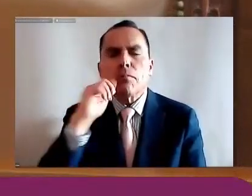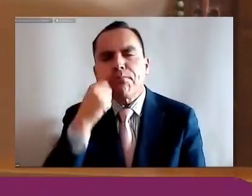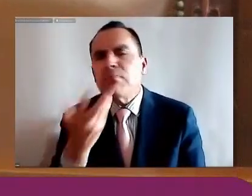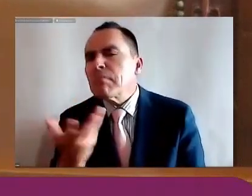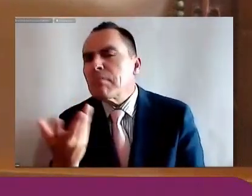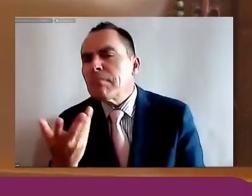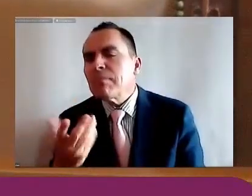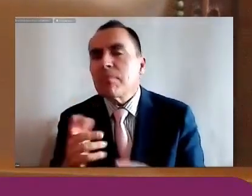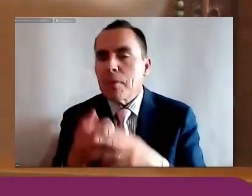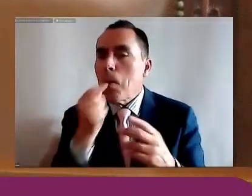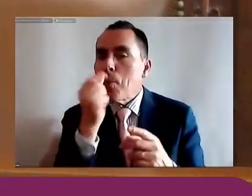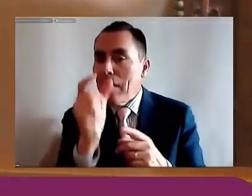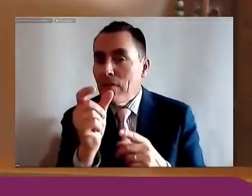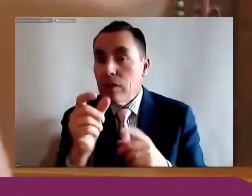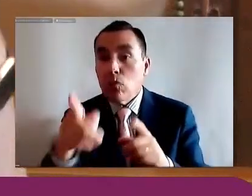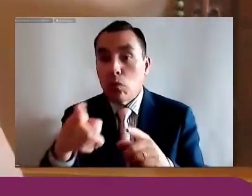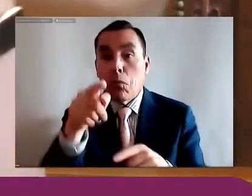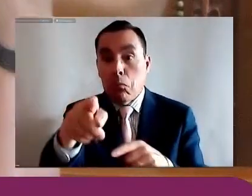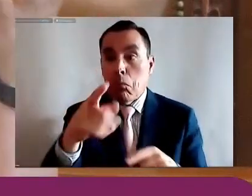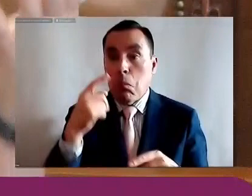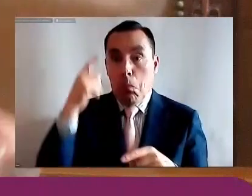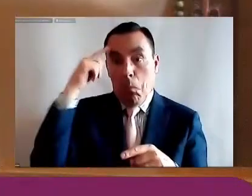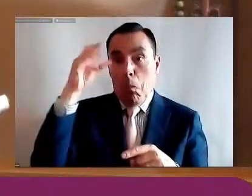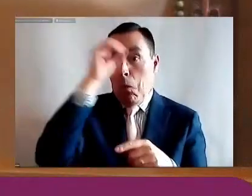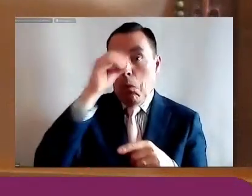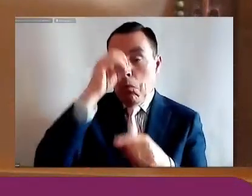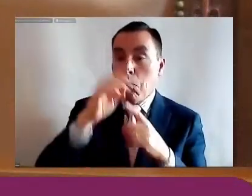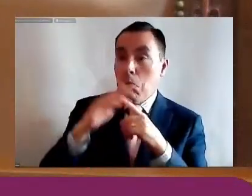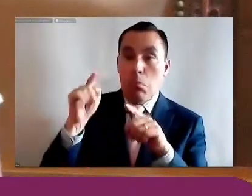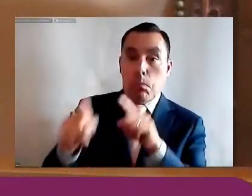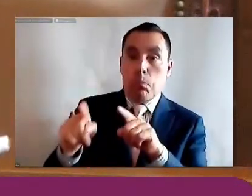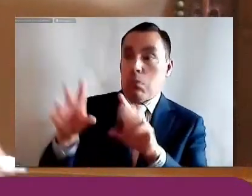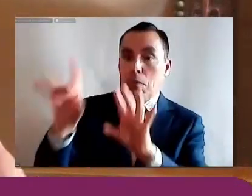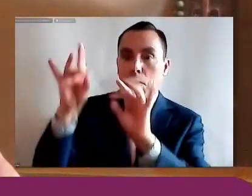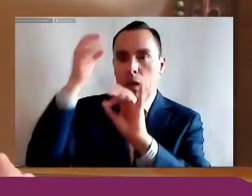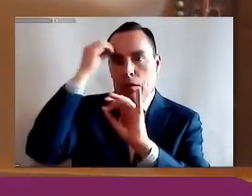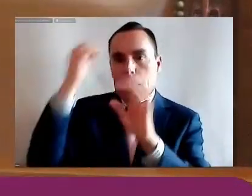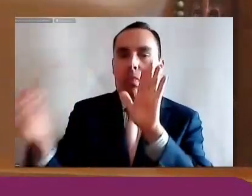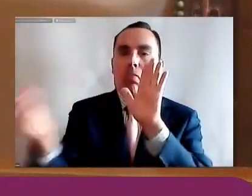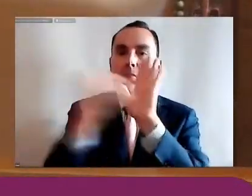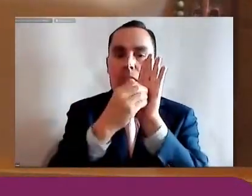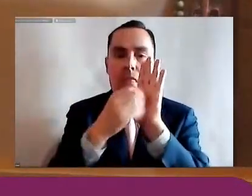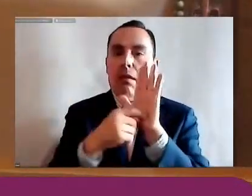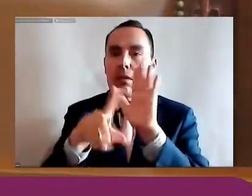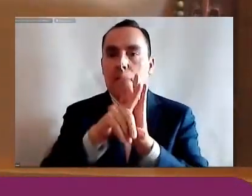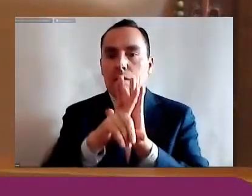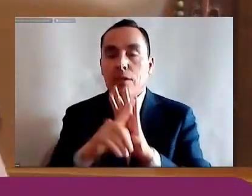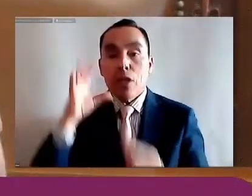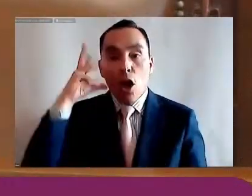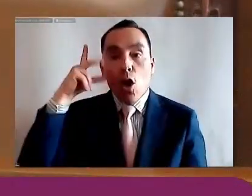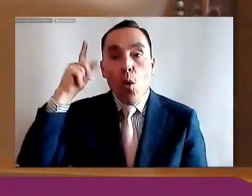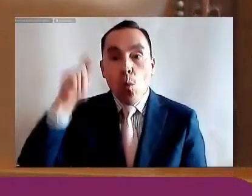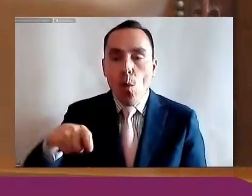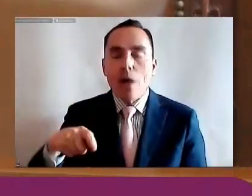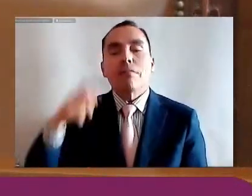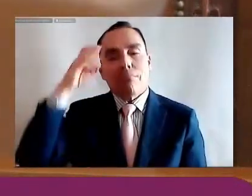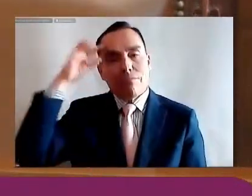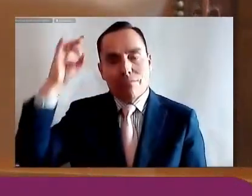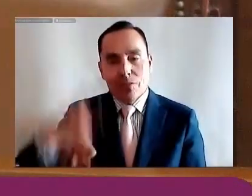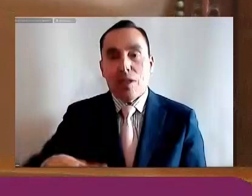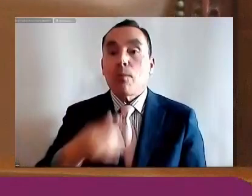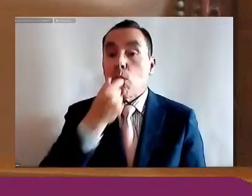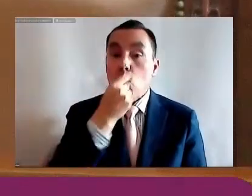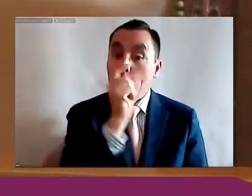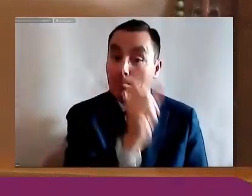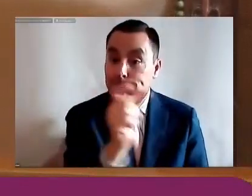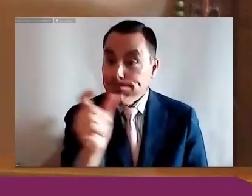para efectos de responsabilidad civil, tanto contractual como extracontractual, obviamente son los jueces. Entonces, la composición de la judicatura